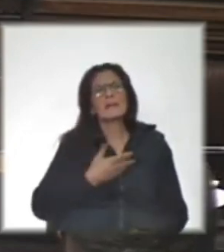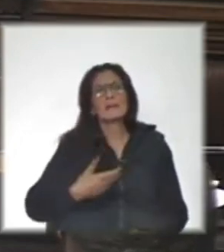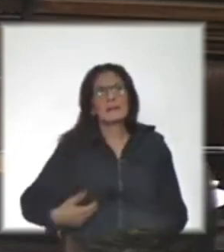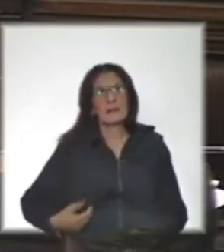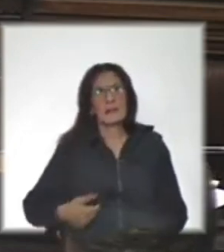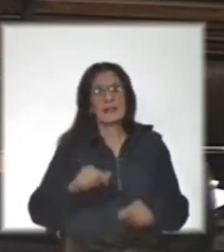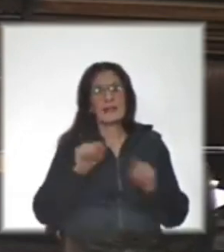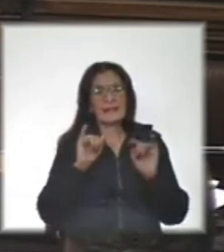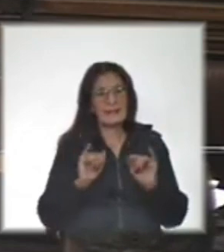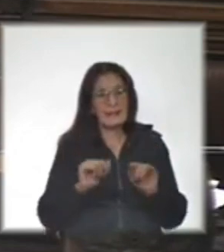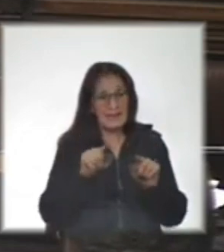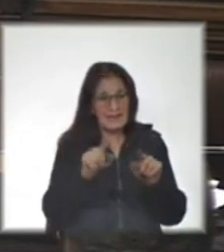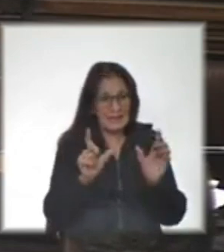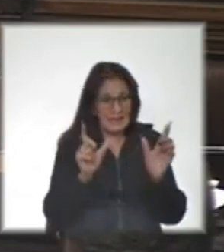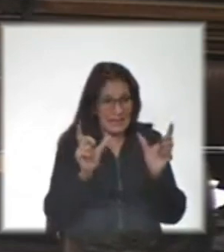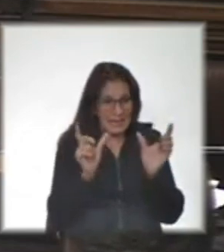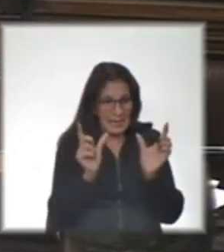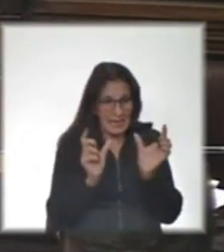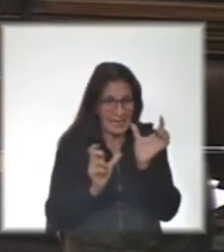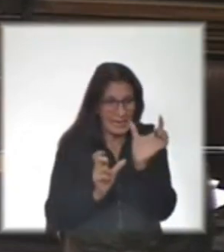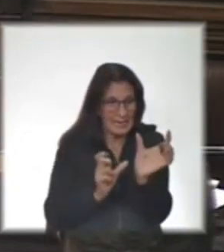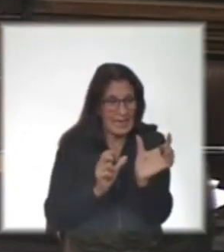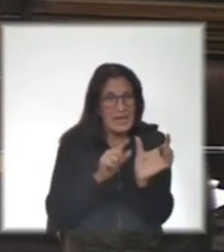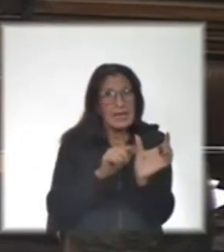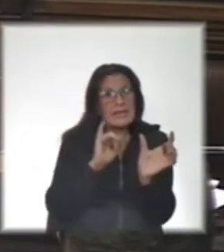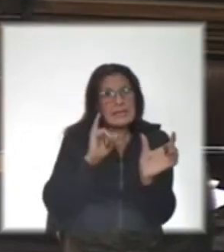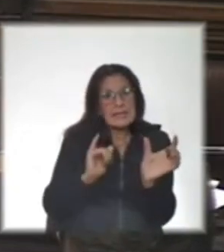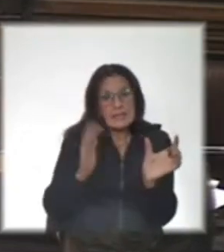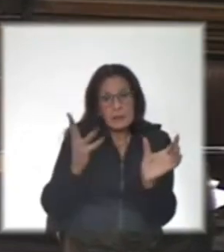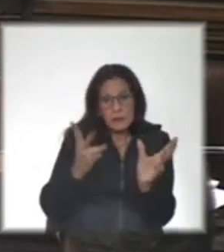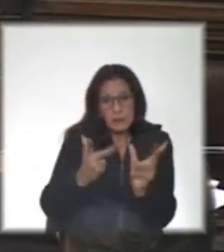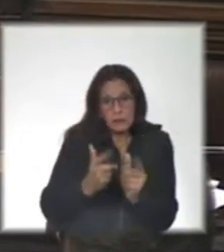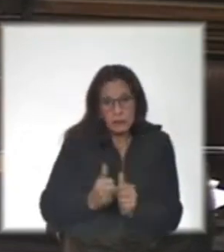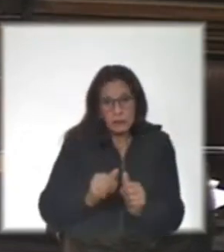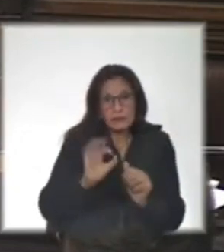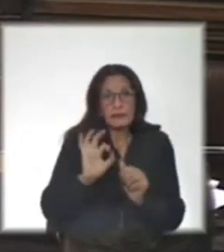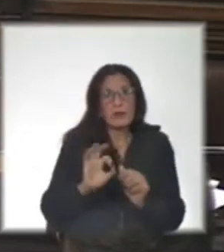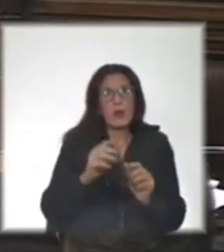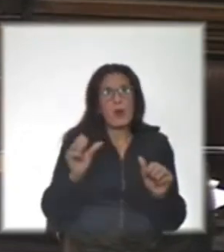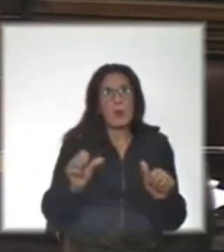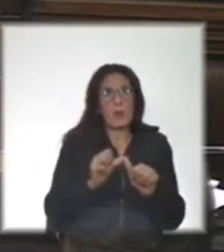si esa postura es contraria a la función que desempeña?